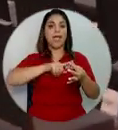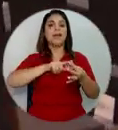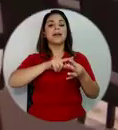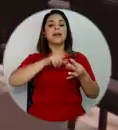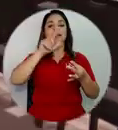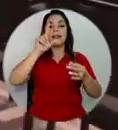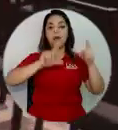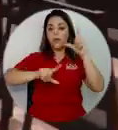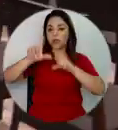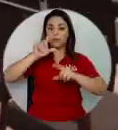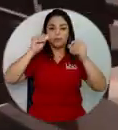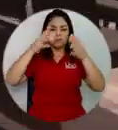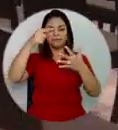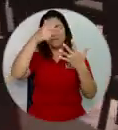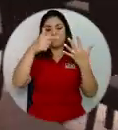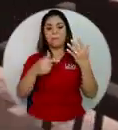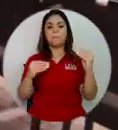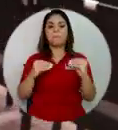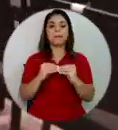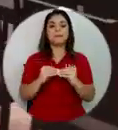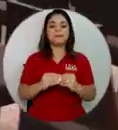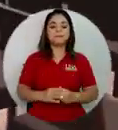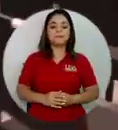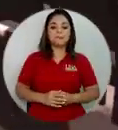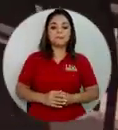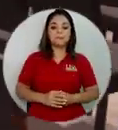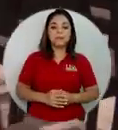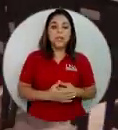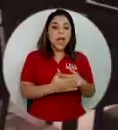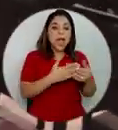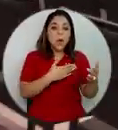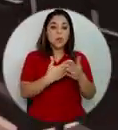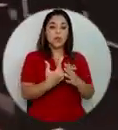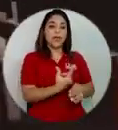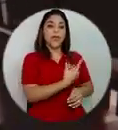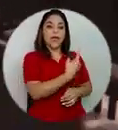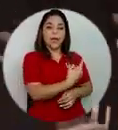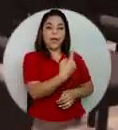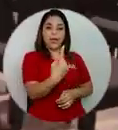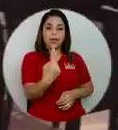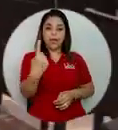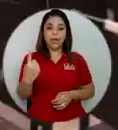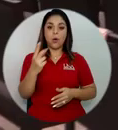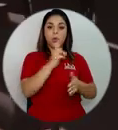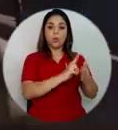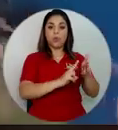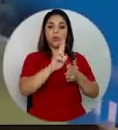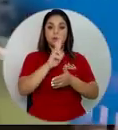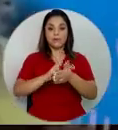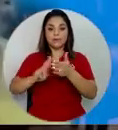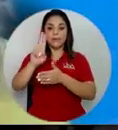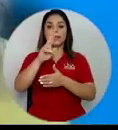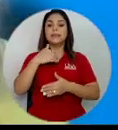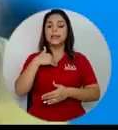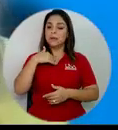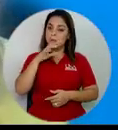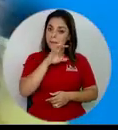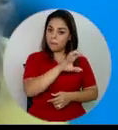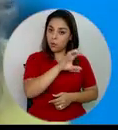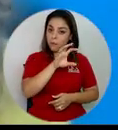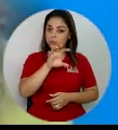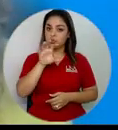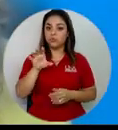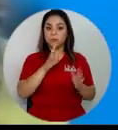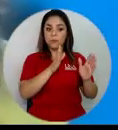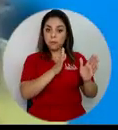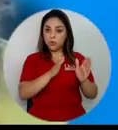biblioteca, laboratorios para la docencia, entre otros. A pesar de que cada universidad tiene sus propios procesos, desde